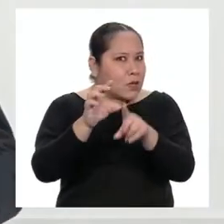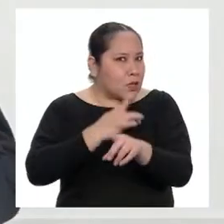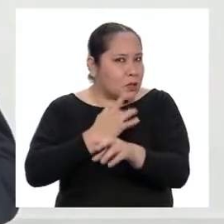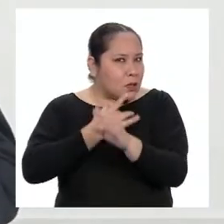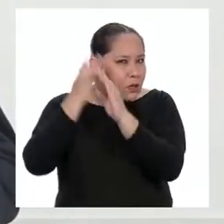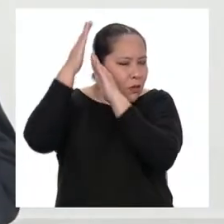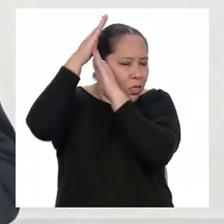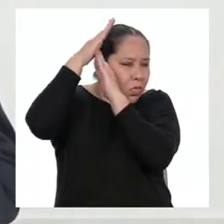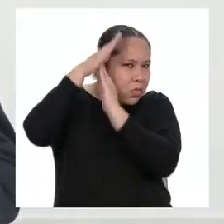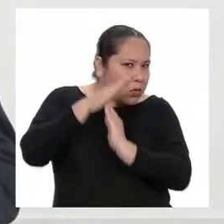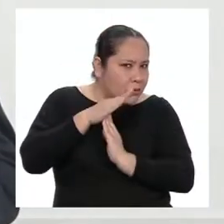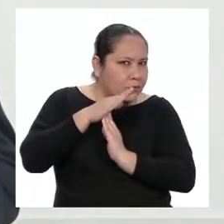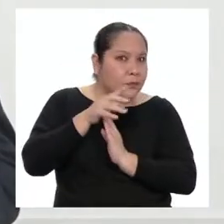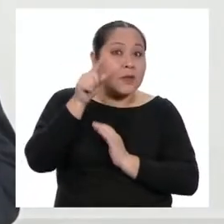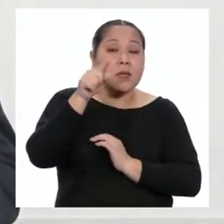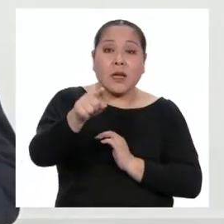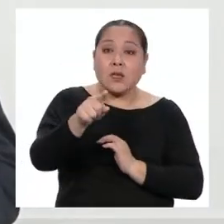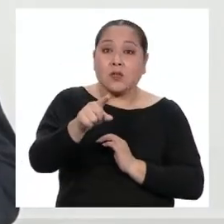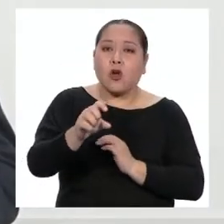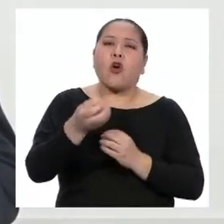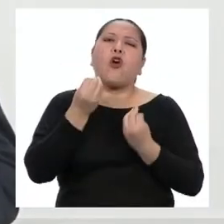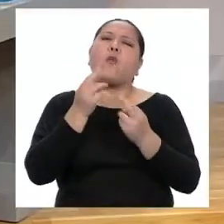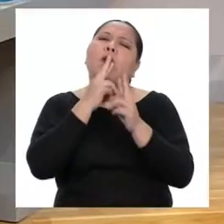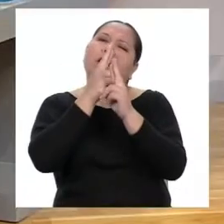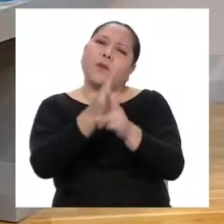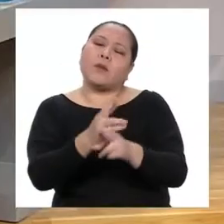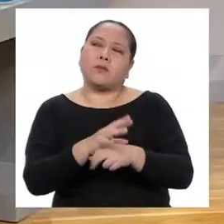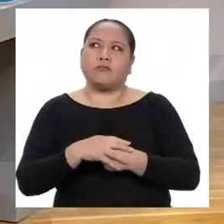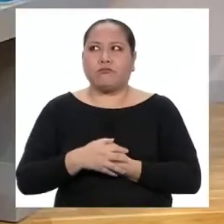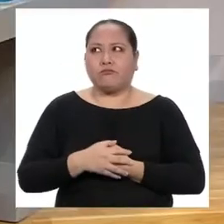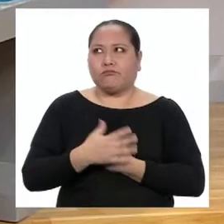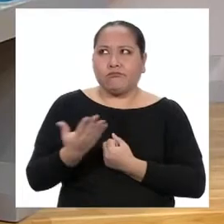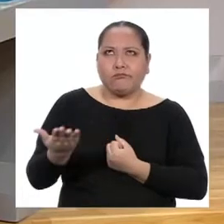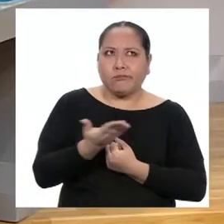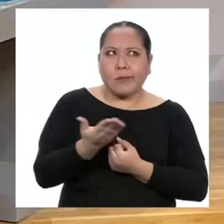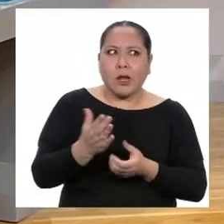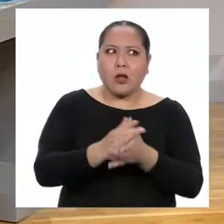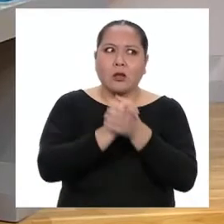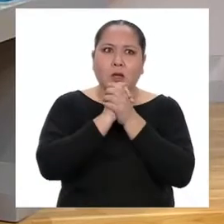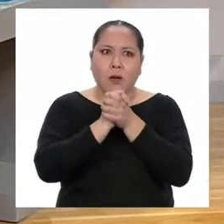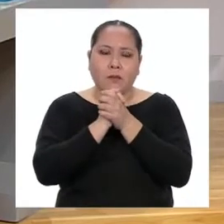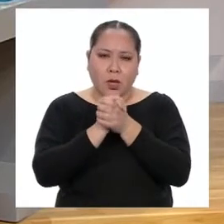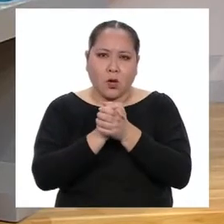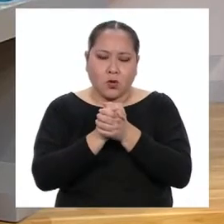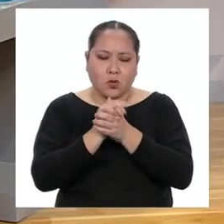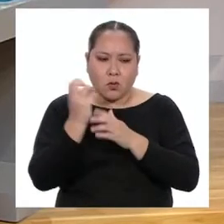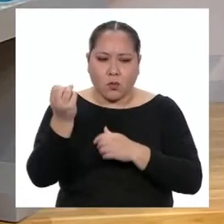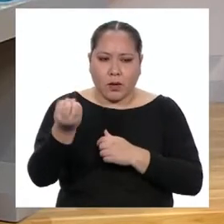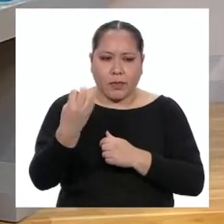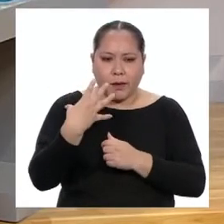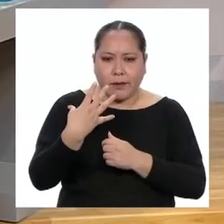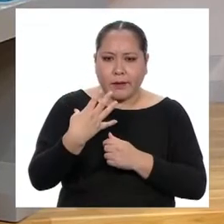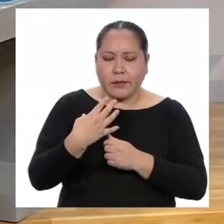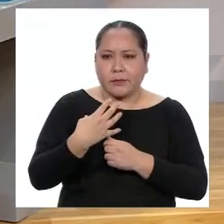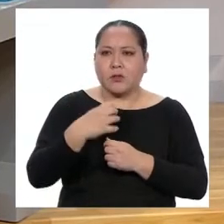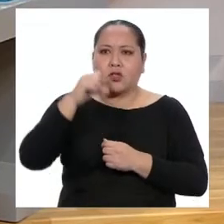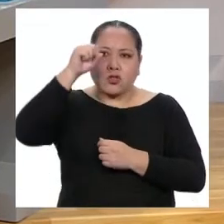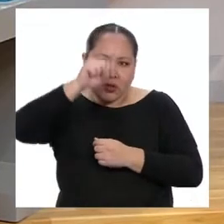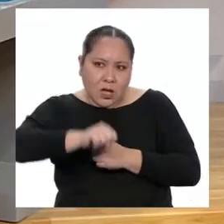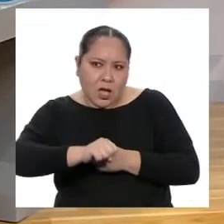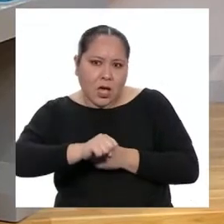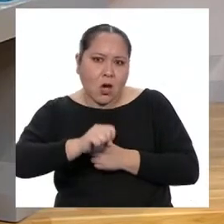Y esta pregunta, ¿cómo podría ser respondida? Nuestras amigas y amigos nos van a responder si